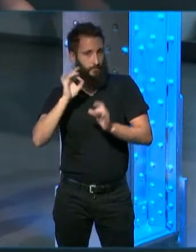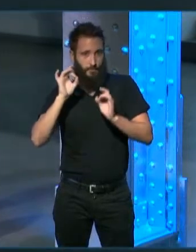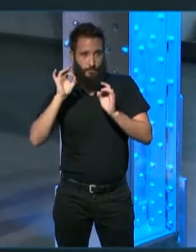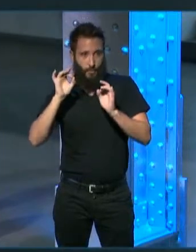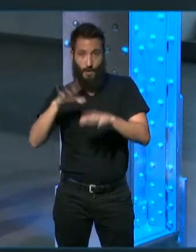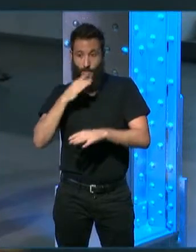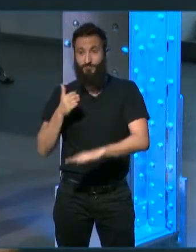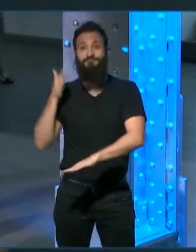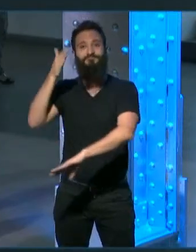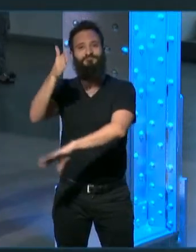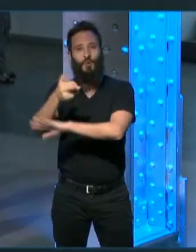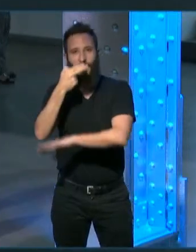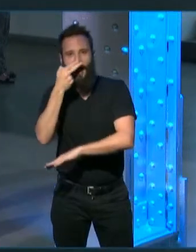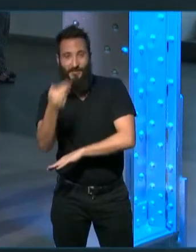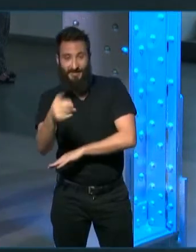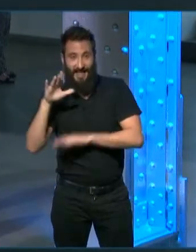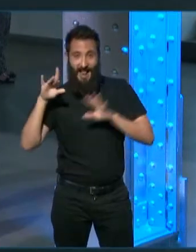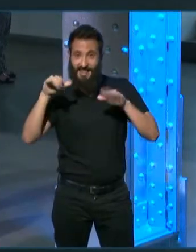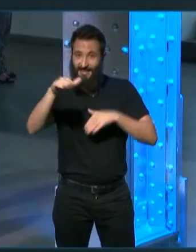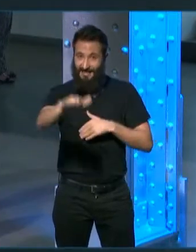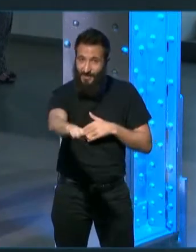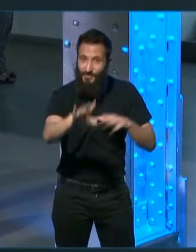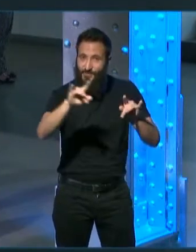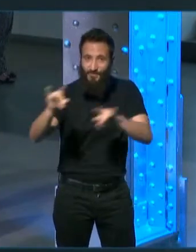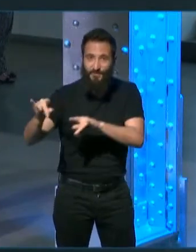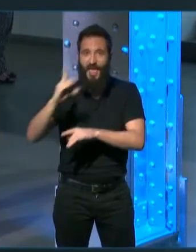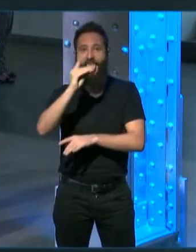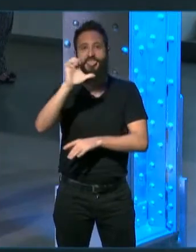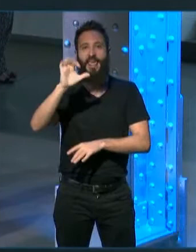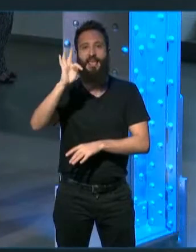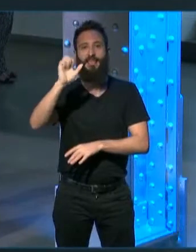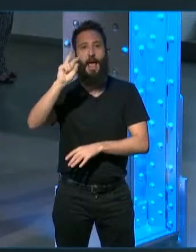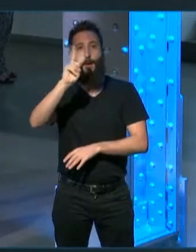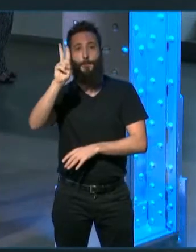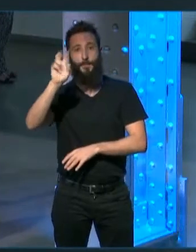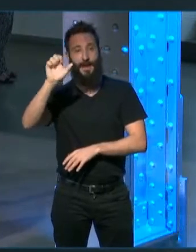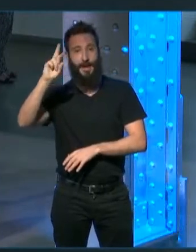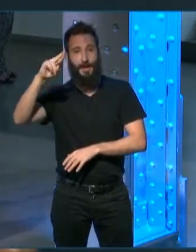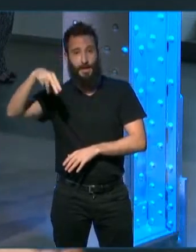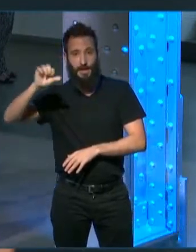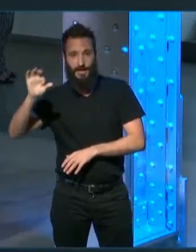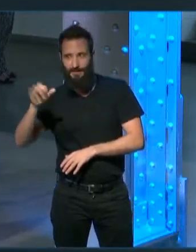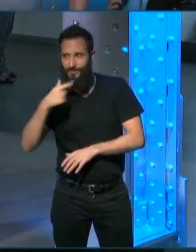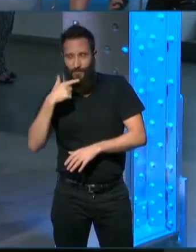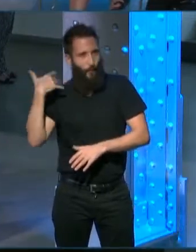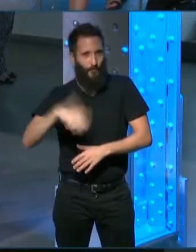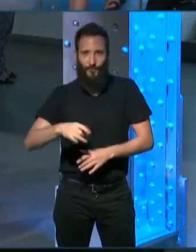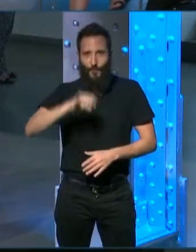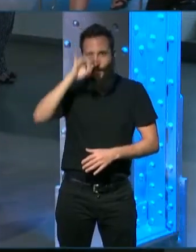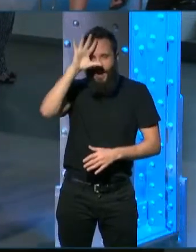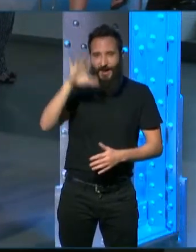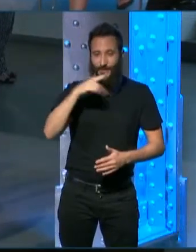cuando fuimos a verte al desierto de Tabernas, era también una indagación doble, aparte. Yo vivo en una casa, ¿eh?